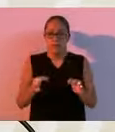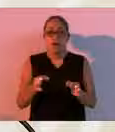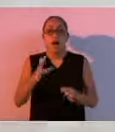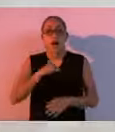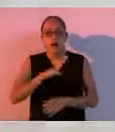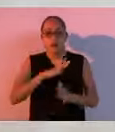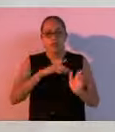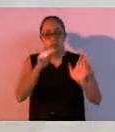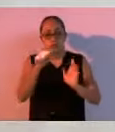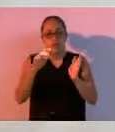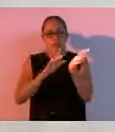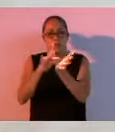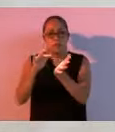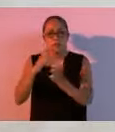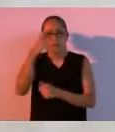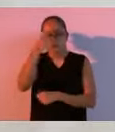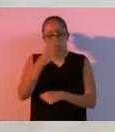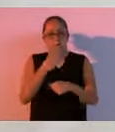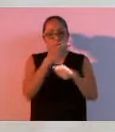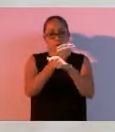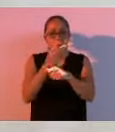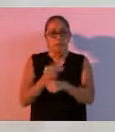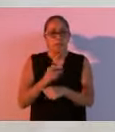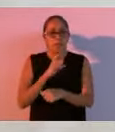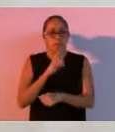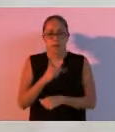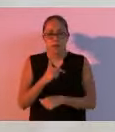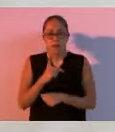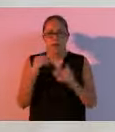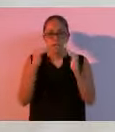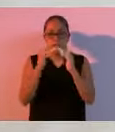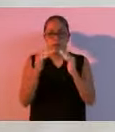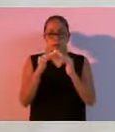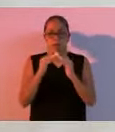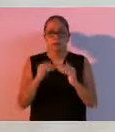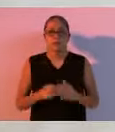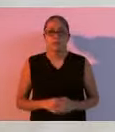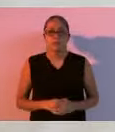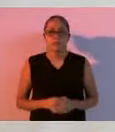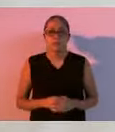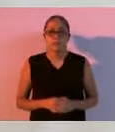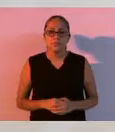600 apoyos de mejoramiento y ampliación de vivienda. Se va a notar